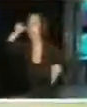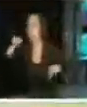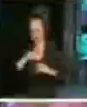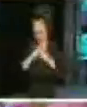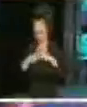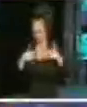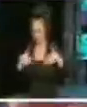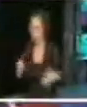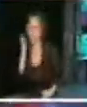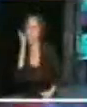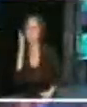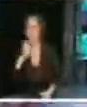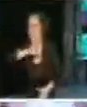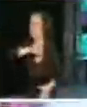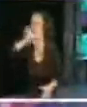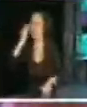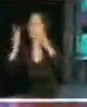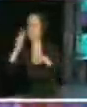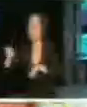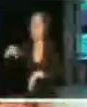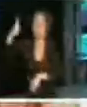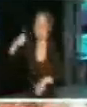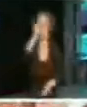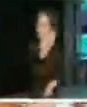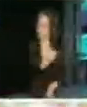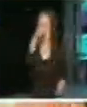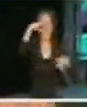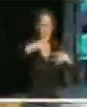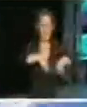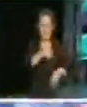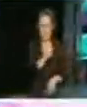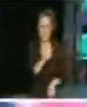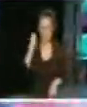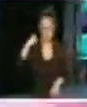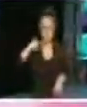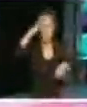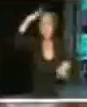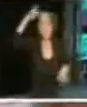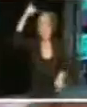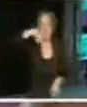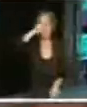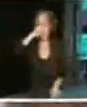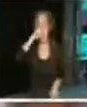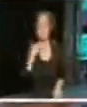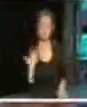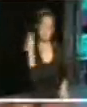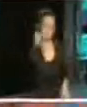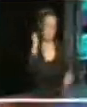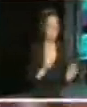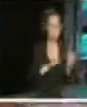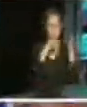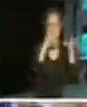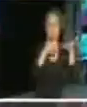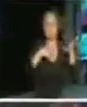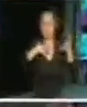sean ilusos y mantenga la ilusión. Este año con Podemos y Pablo Iglesias, si con Cañitos perdió Rajoy.